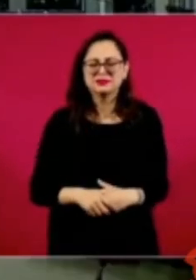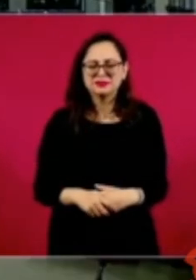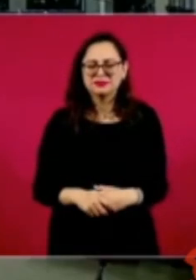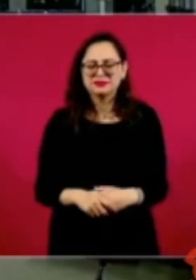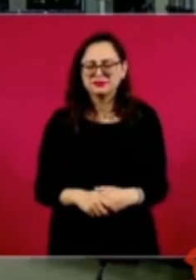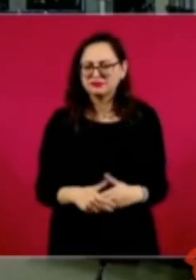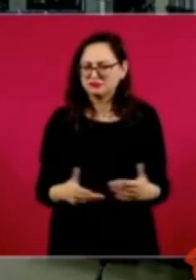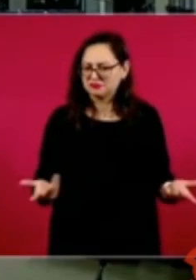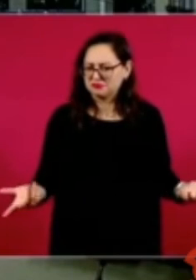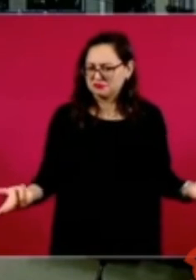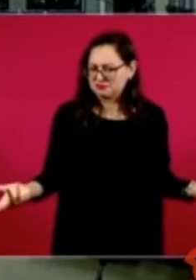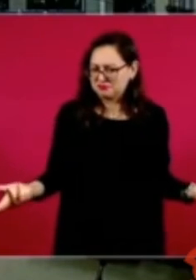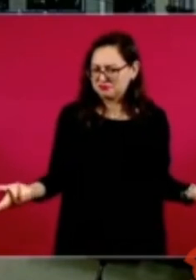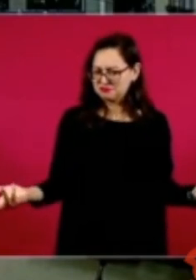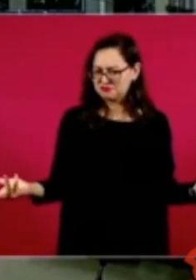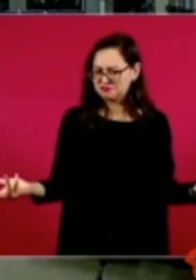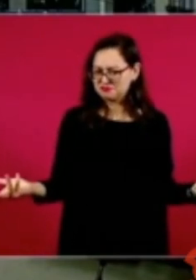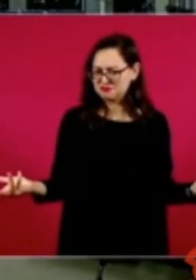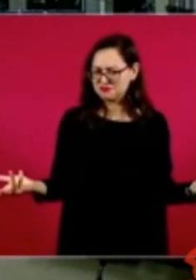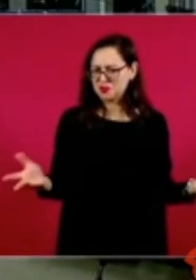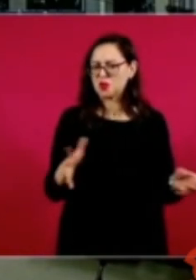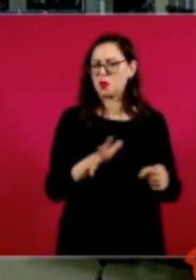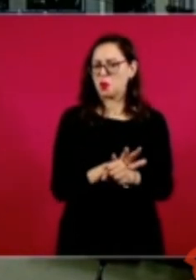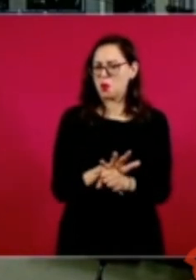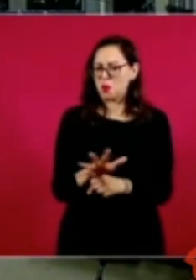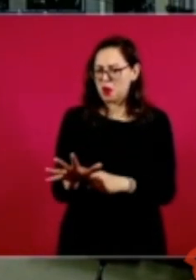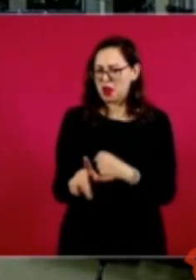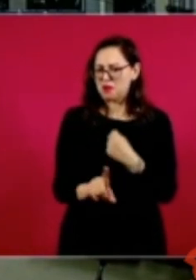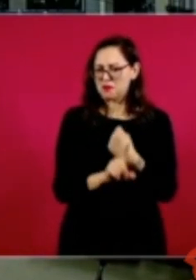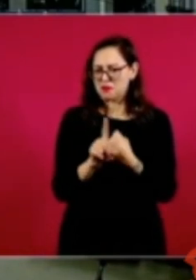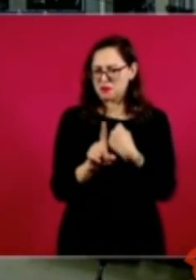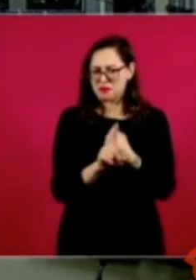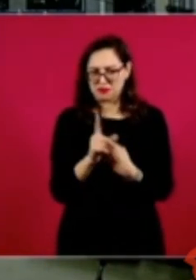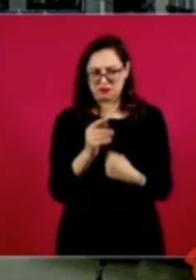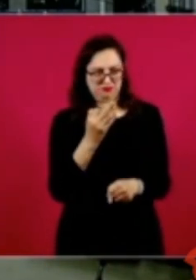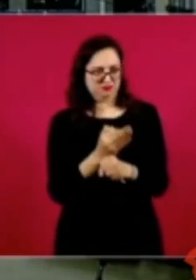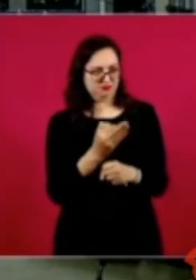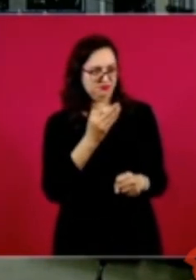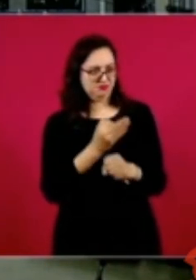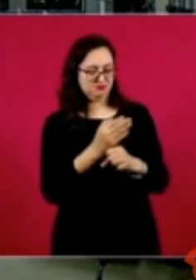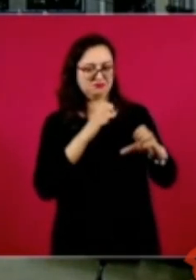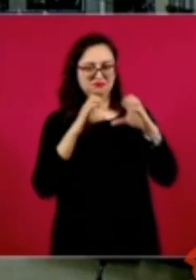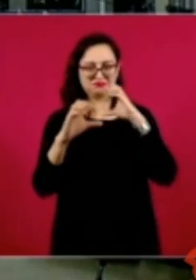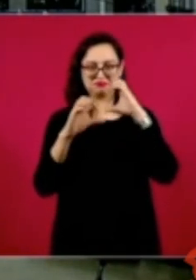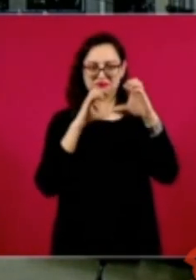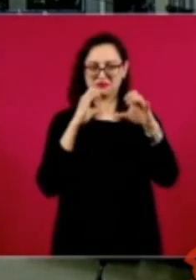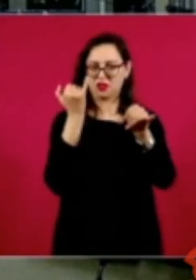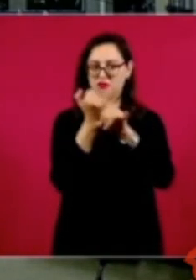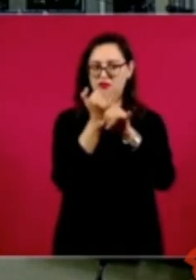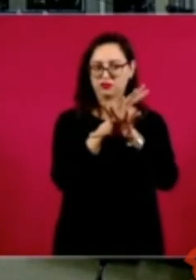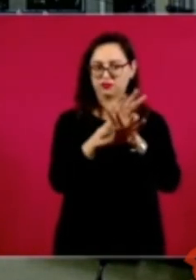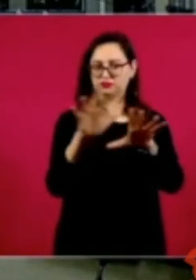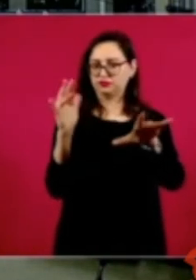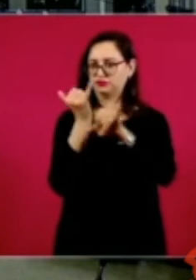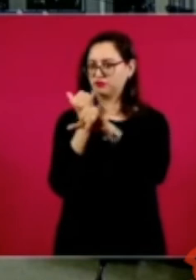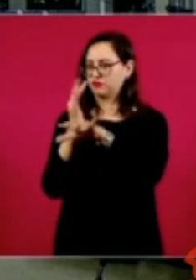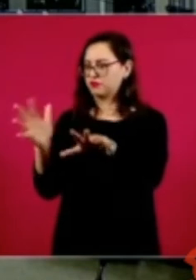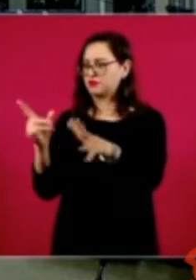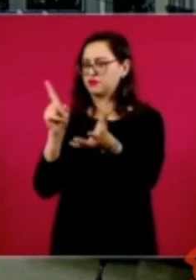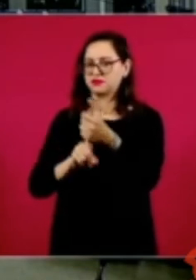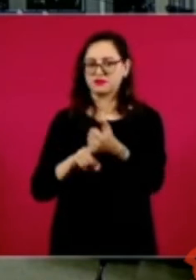¿Que no estamos en la era de las comunicaciones? ¿Que no están las redes